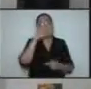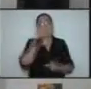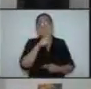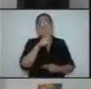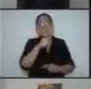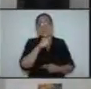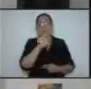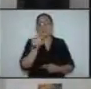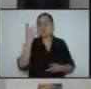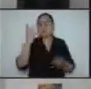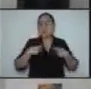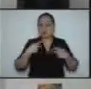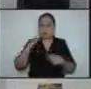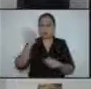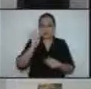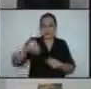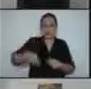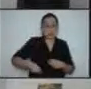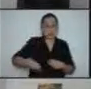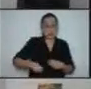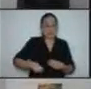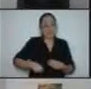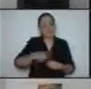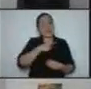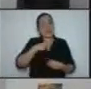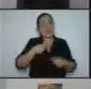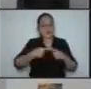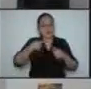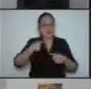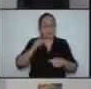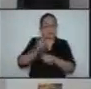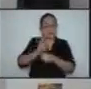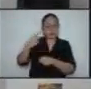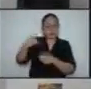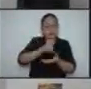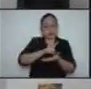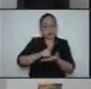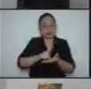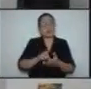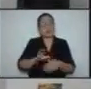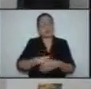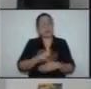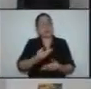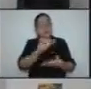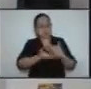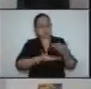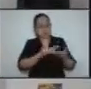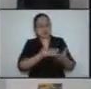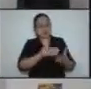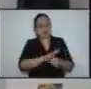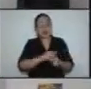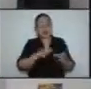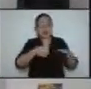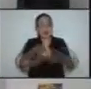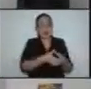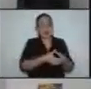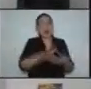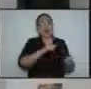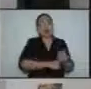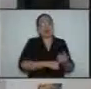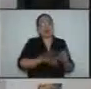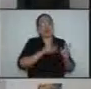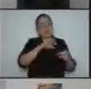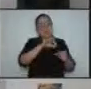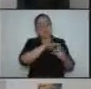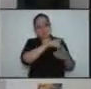probablemente involucrados. Y para tal efecto, pues yo lo que propondría en este caso es que pues se dé vista a la unidad técnica de lo contencioso electoral para que en